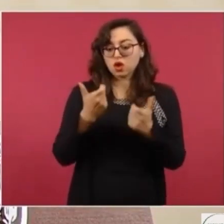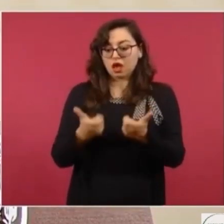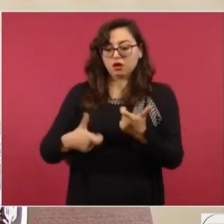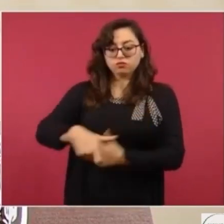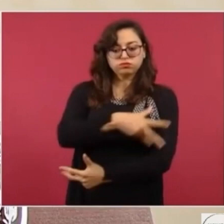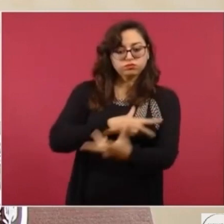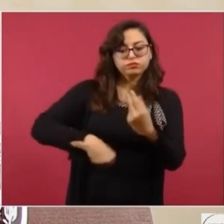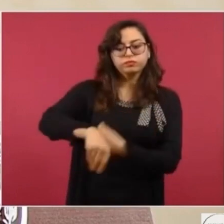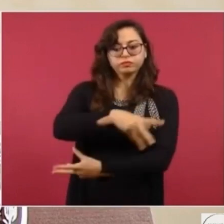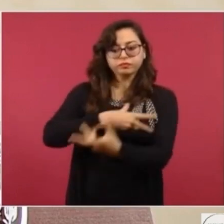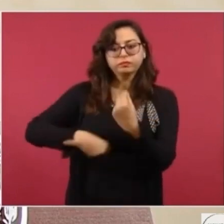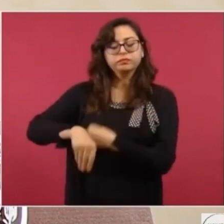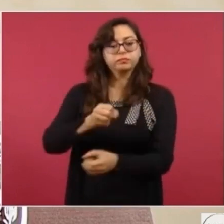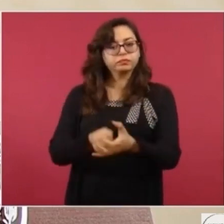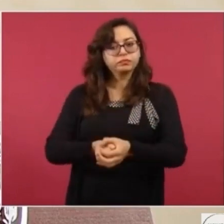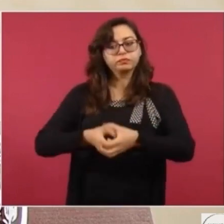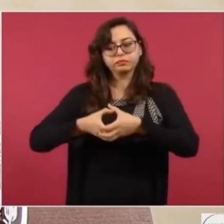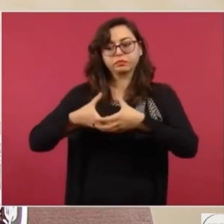Eso no se había visto